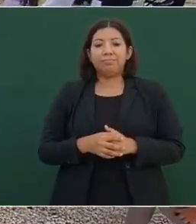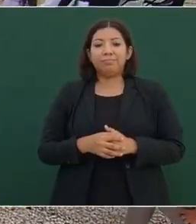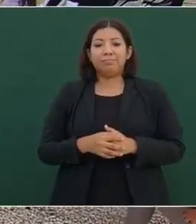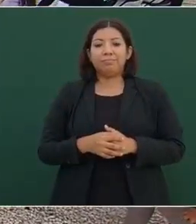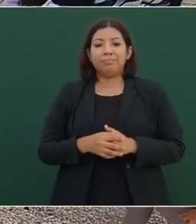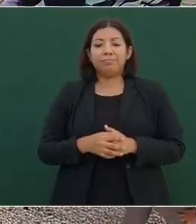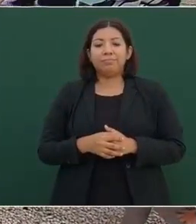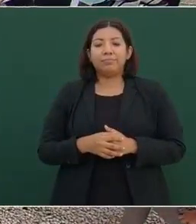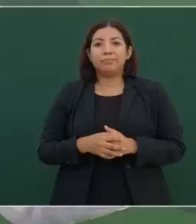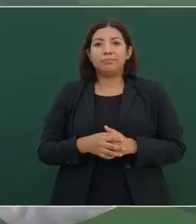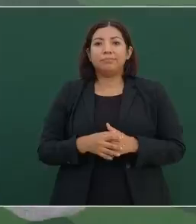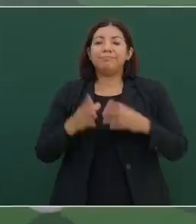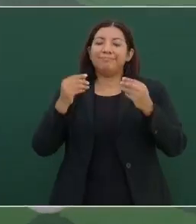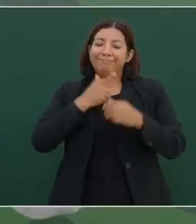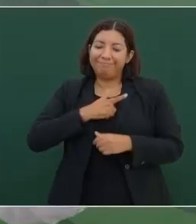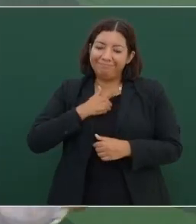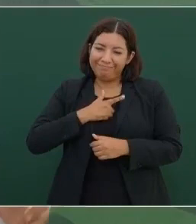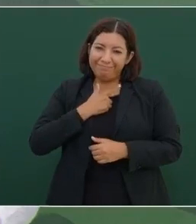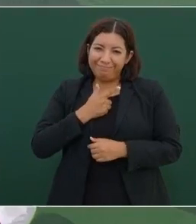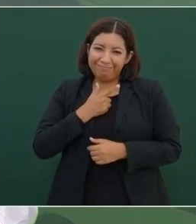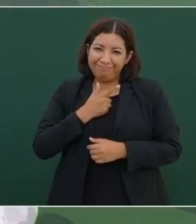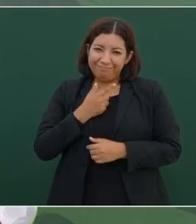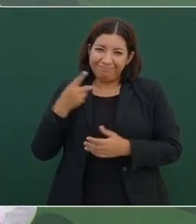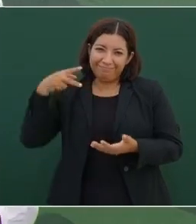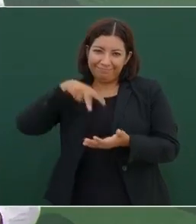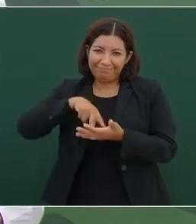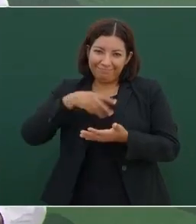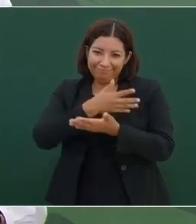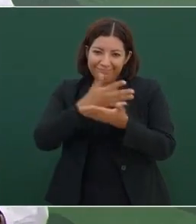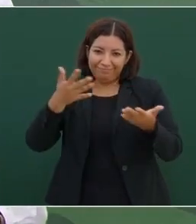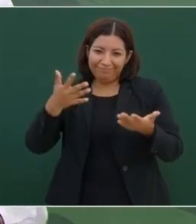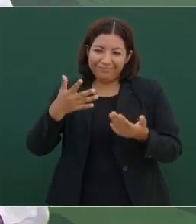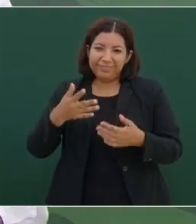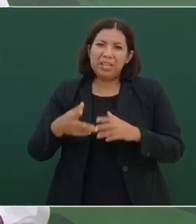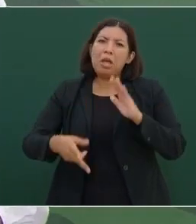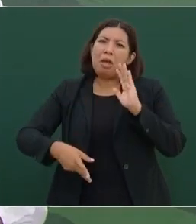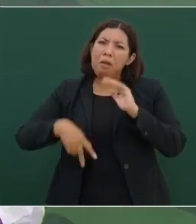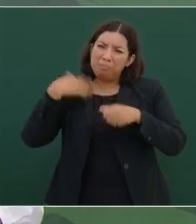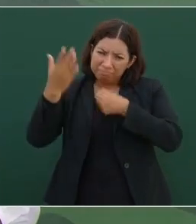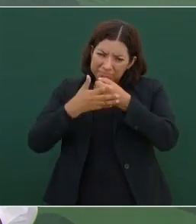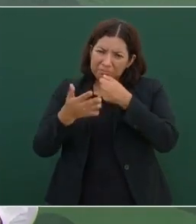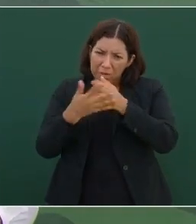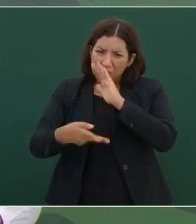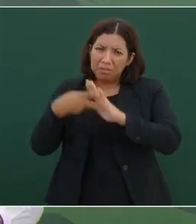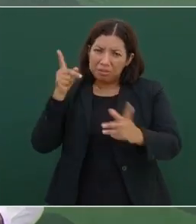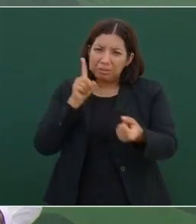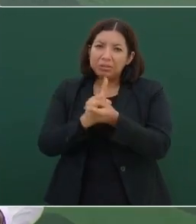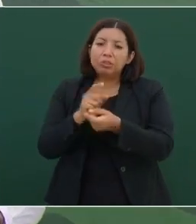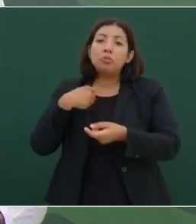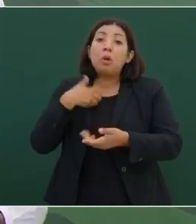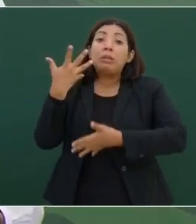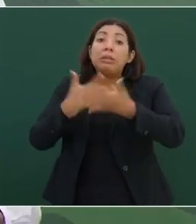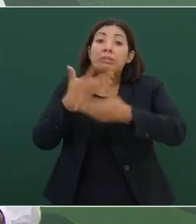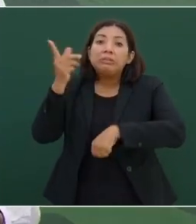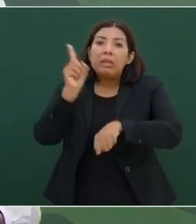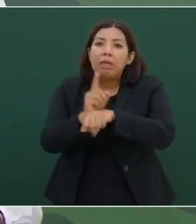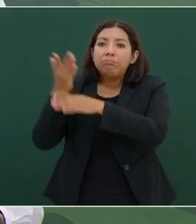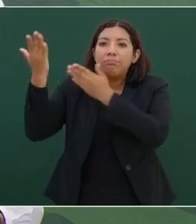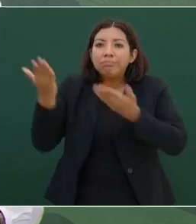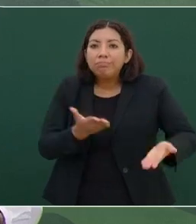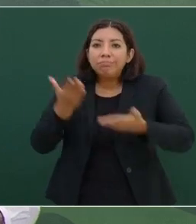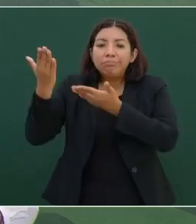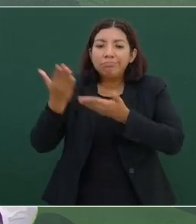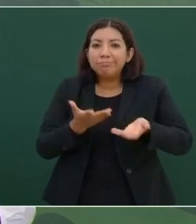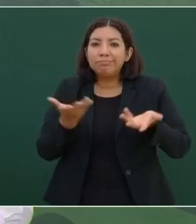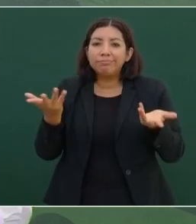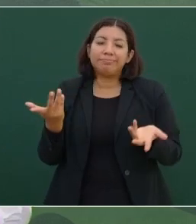Y nos da mucho gusto estar aquí con ustedes. Además, nos vamos a seguir encontrando. Vengo cada 15 días